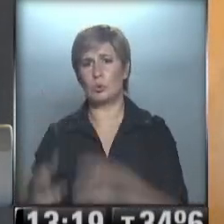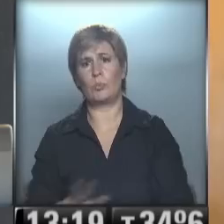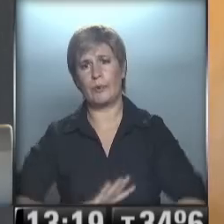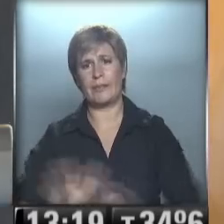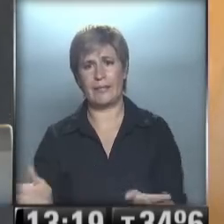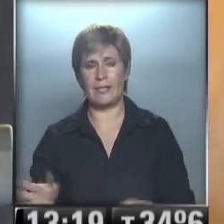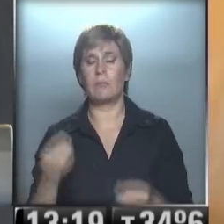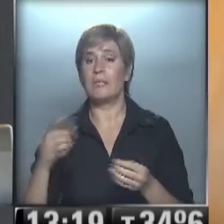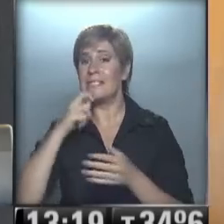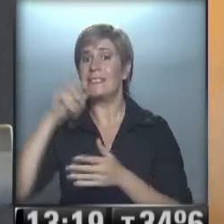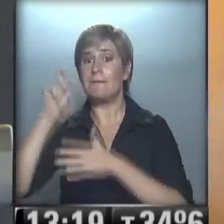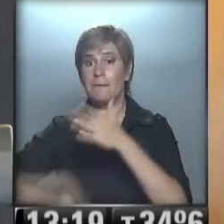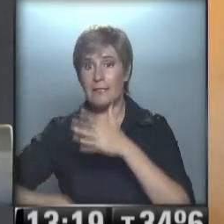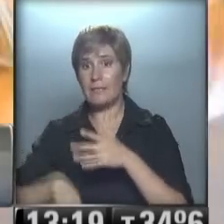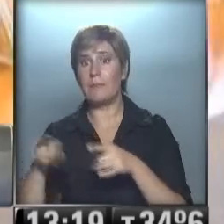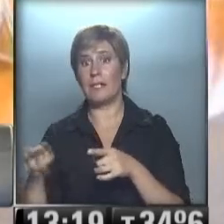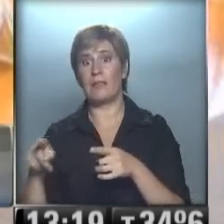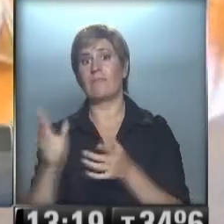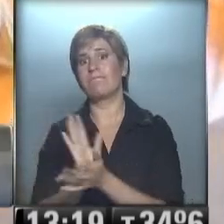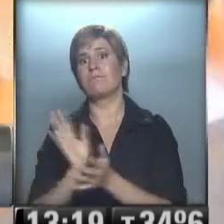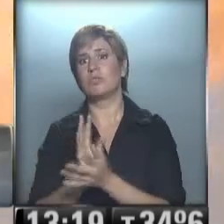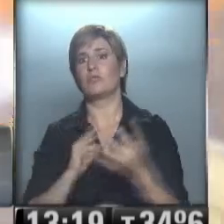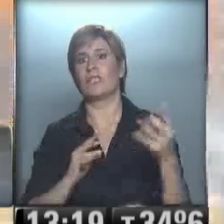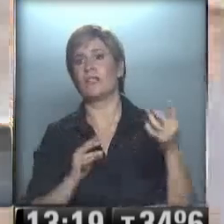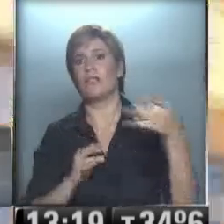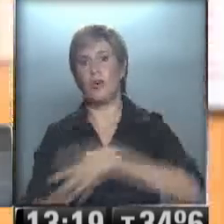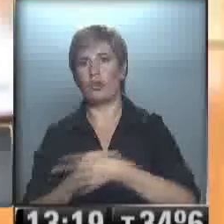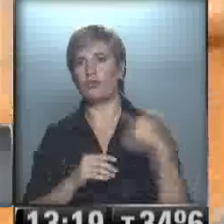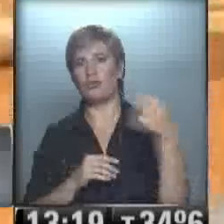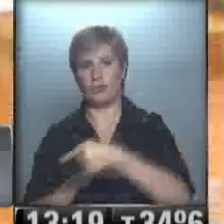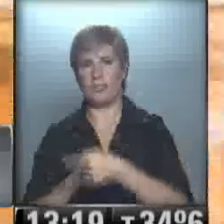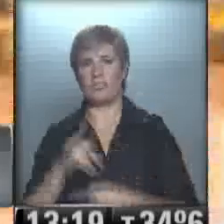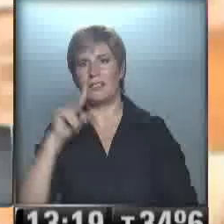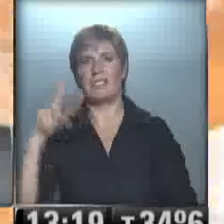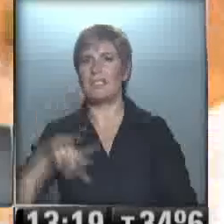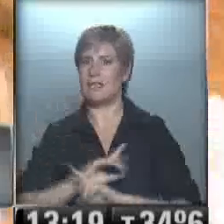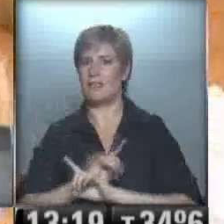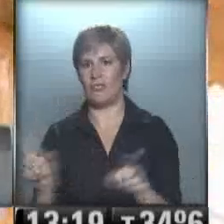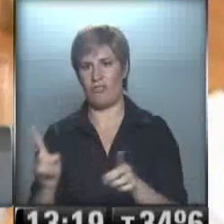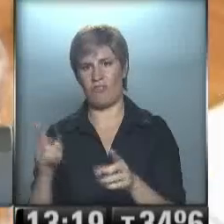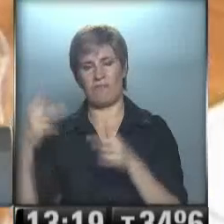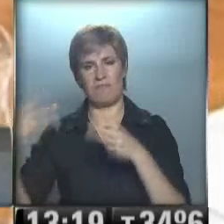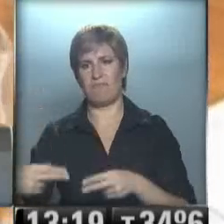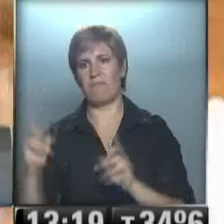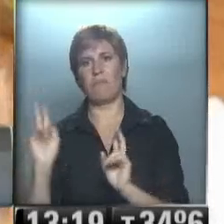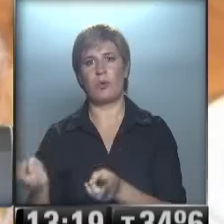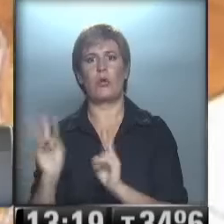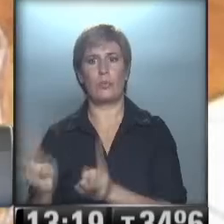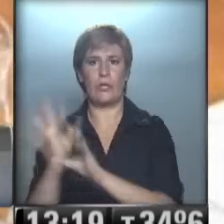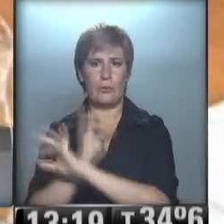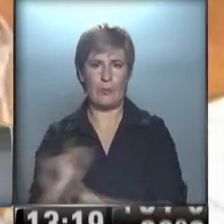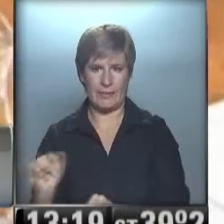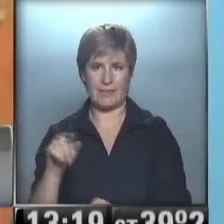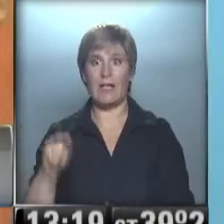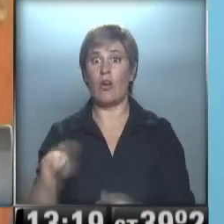ataque preventivo contra Irán, al menos de uno lanzado por Estados Unidos. Por eso, ahora que la diplomacia tiene